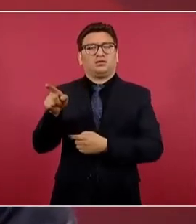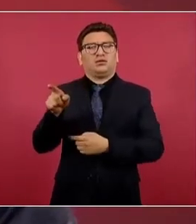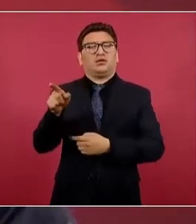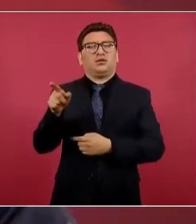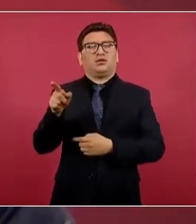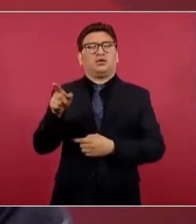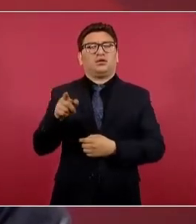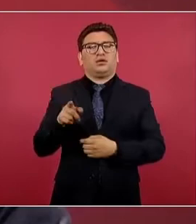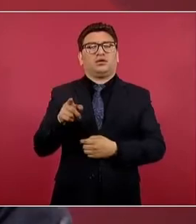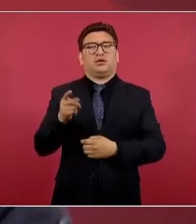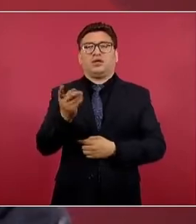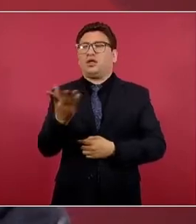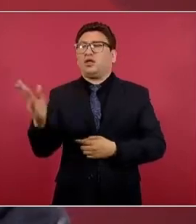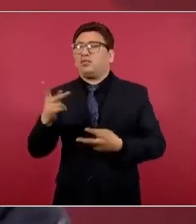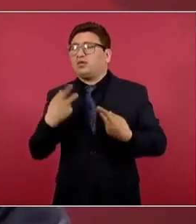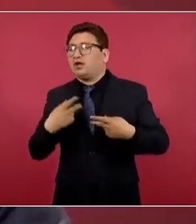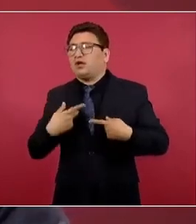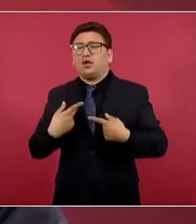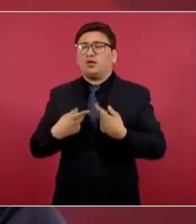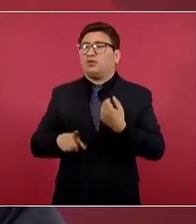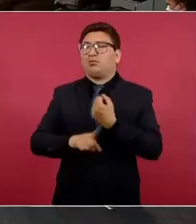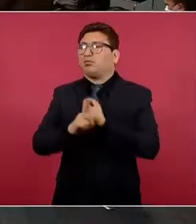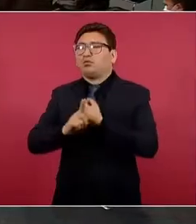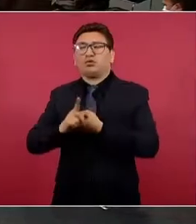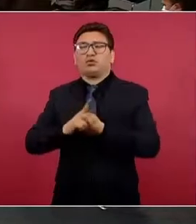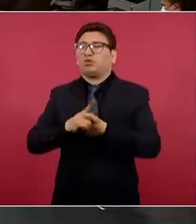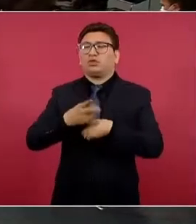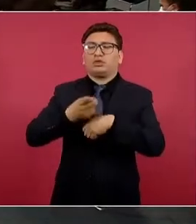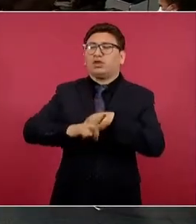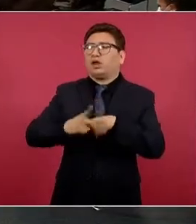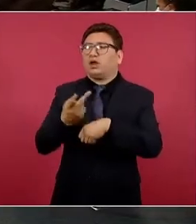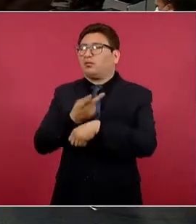los afectados, porque ellos